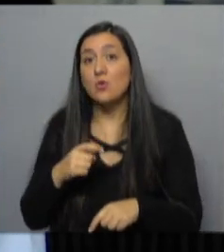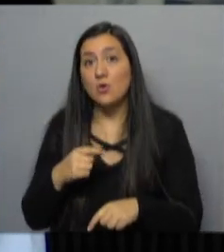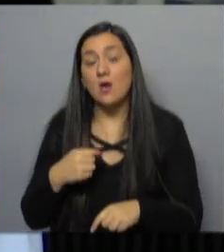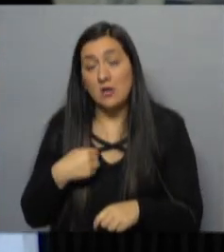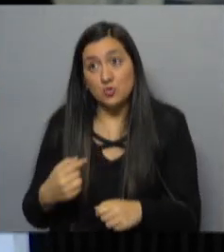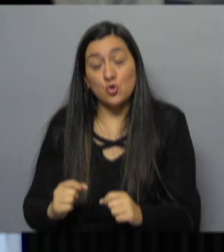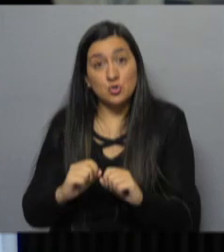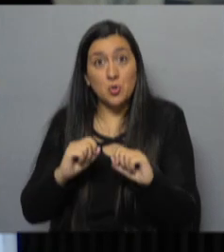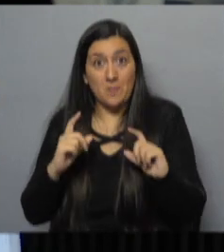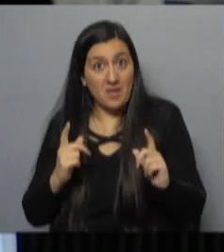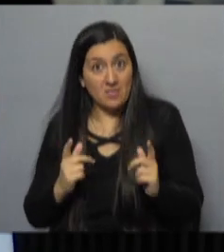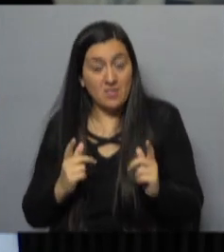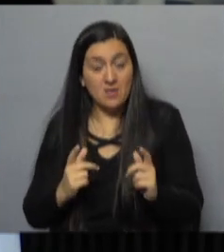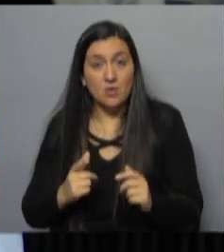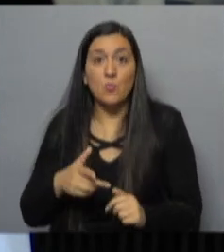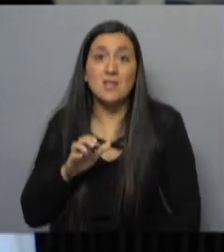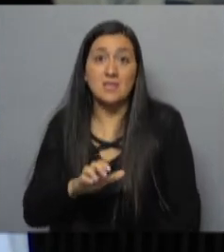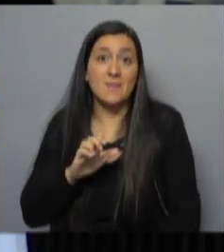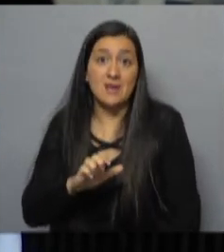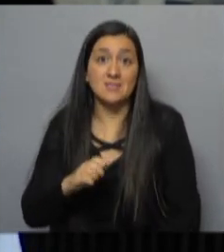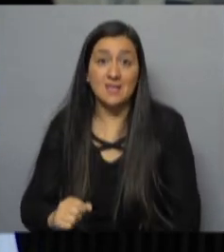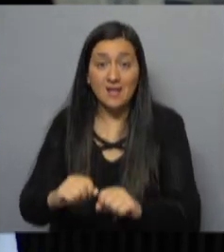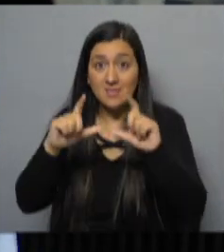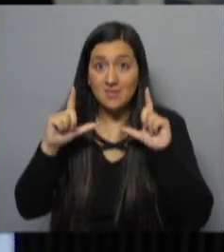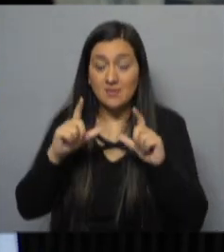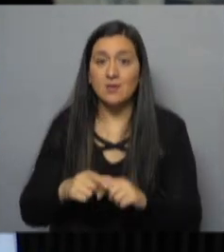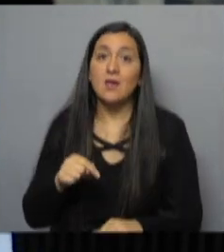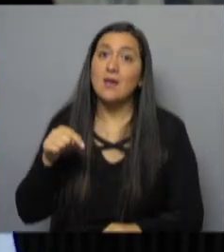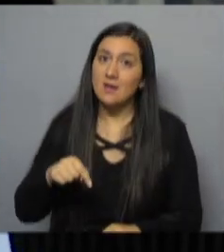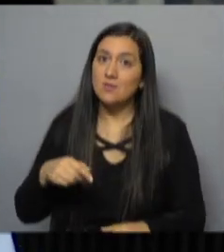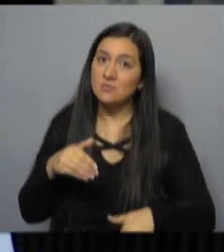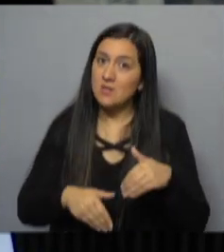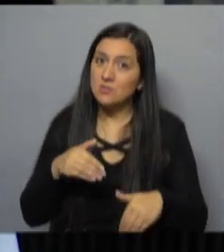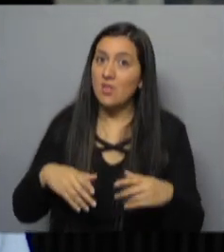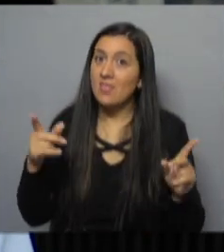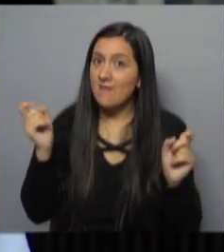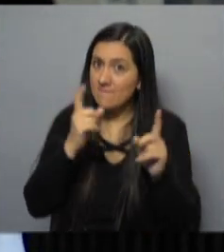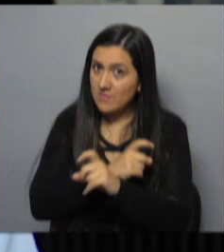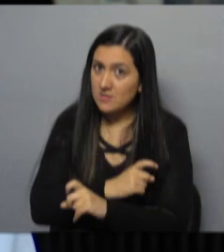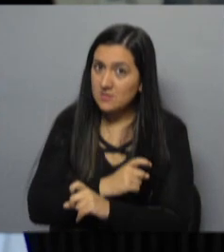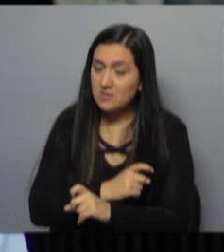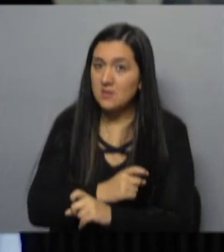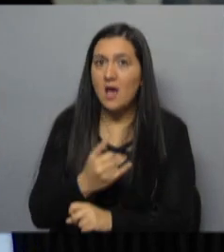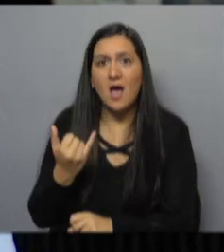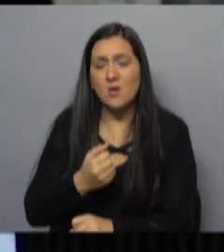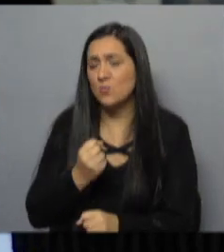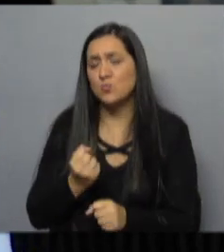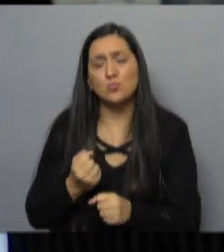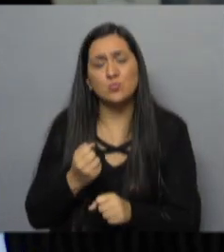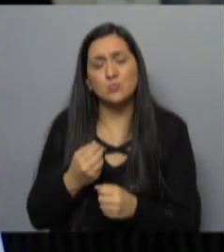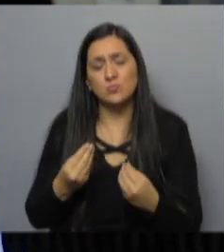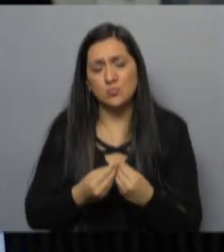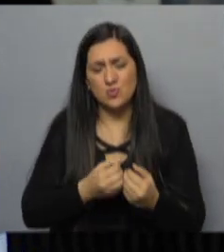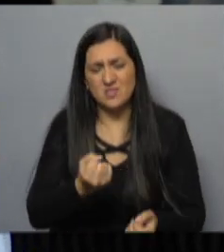como por ejemplo las amenazas al propio candidato a Petro. Sí, esto han sido unas elecciones muy difíciles, están atravesadas por masacres, están atravesadas